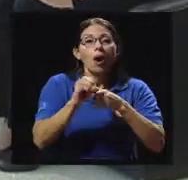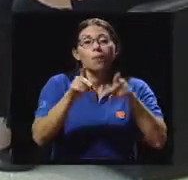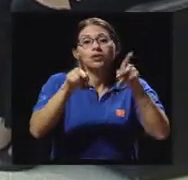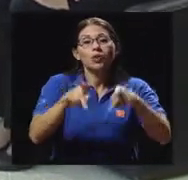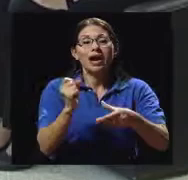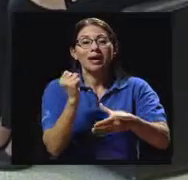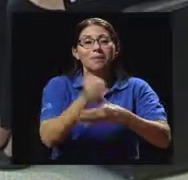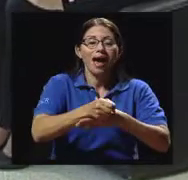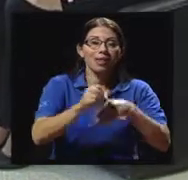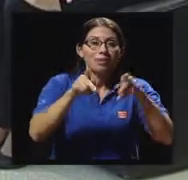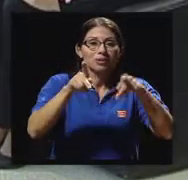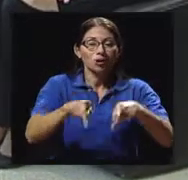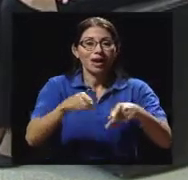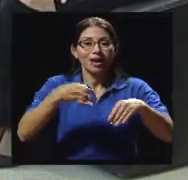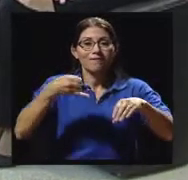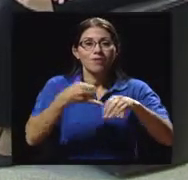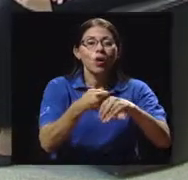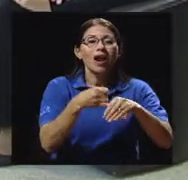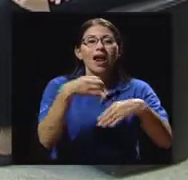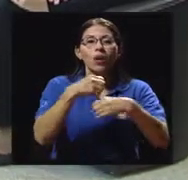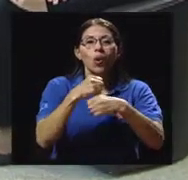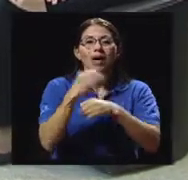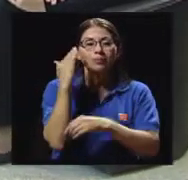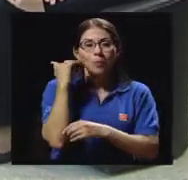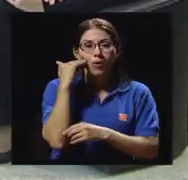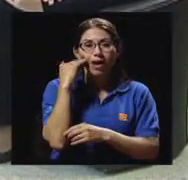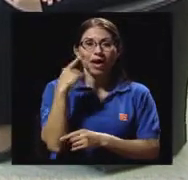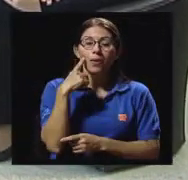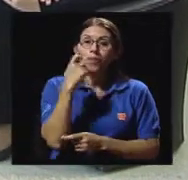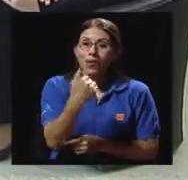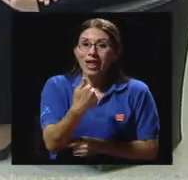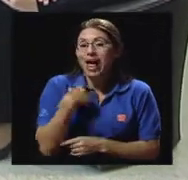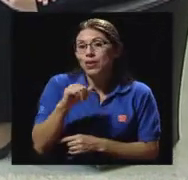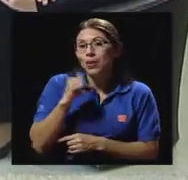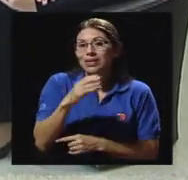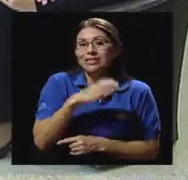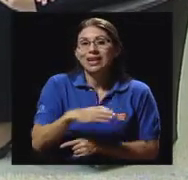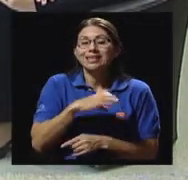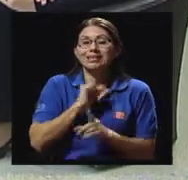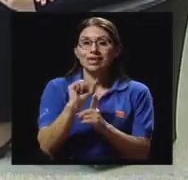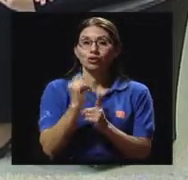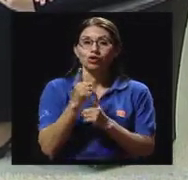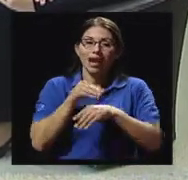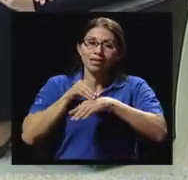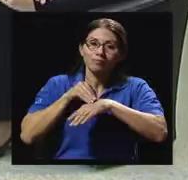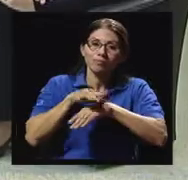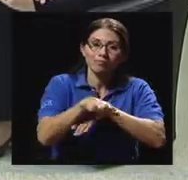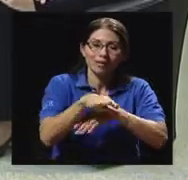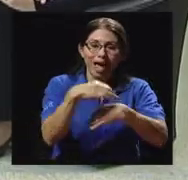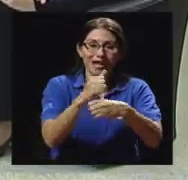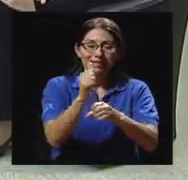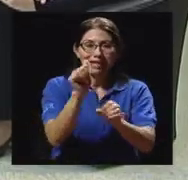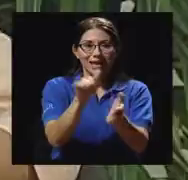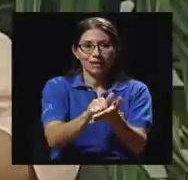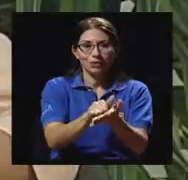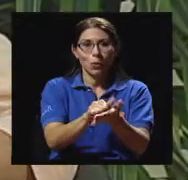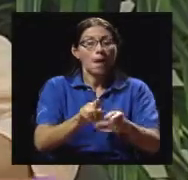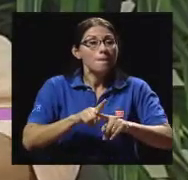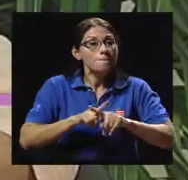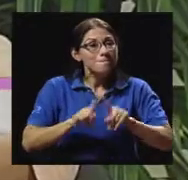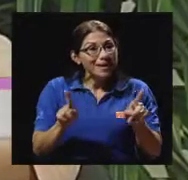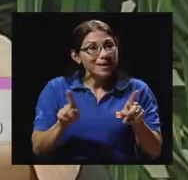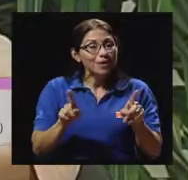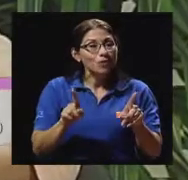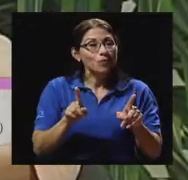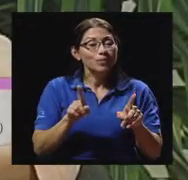mata, lo hace porque hay condicionantes de tipo social que lo llevan a delinquir. Pero sí